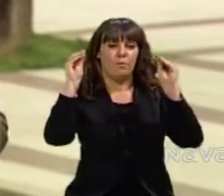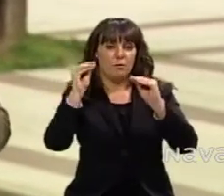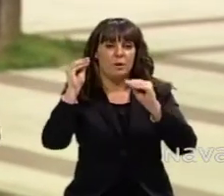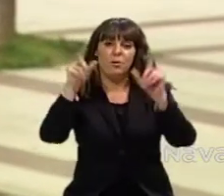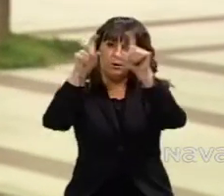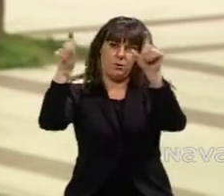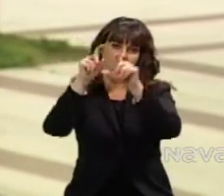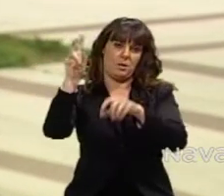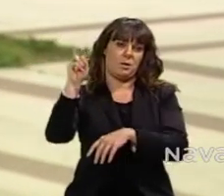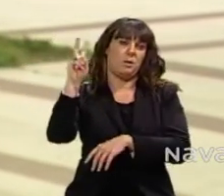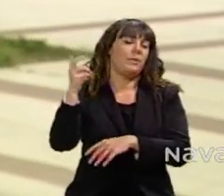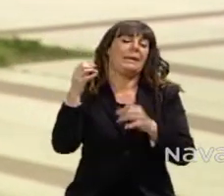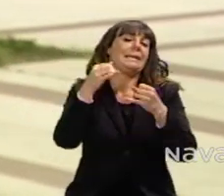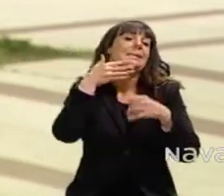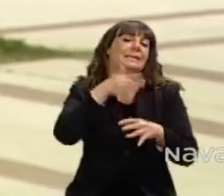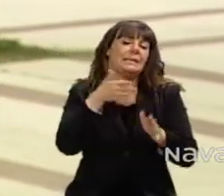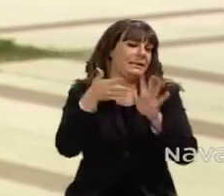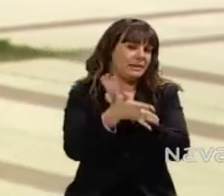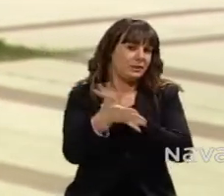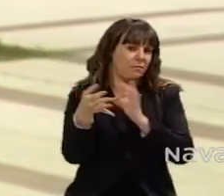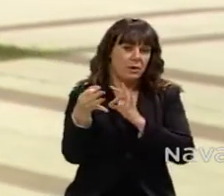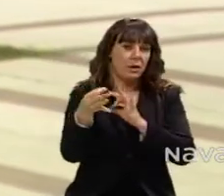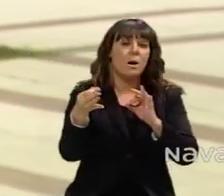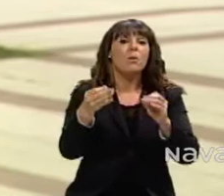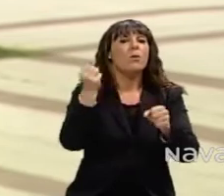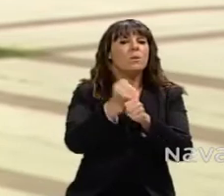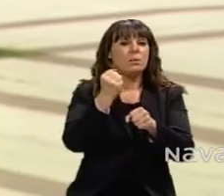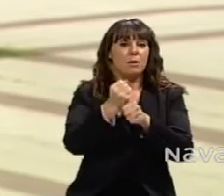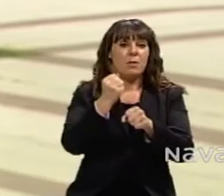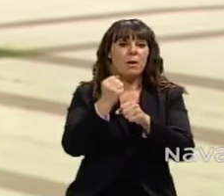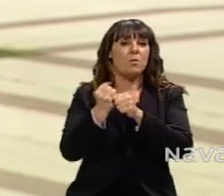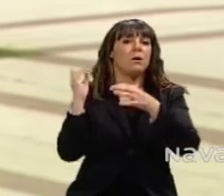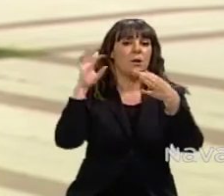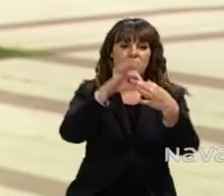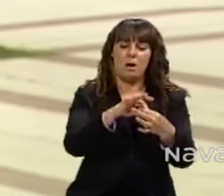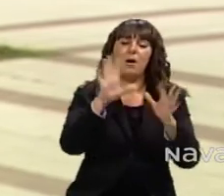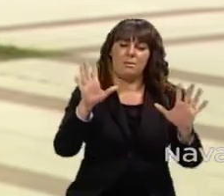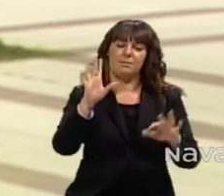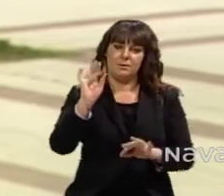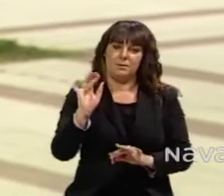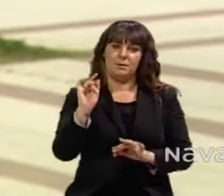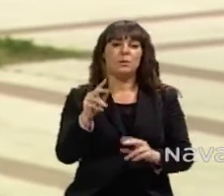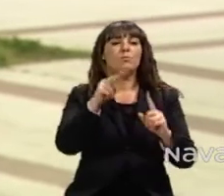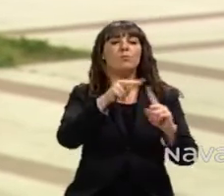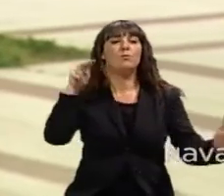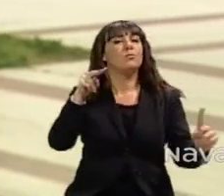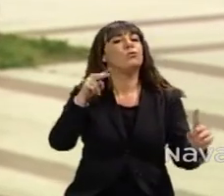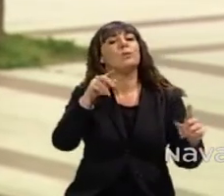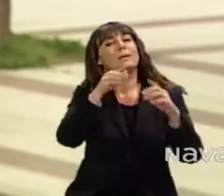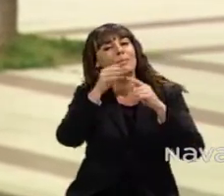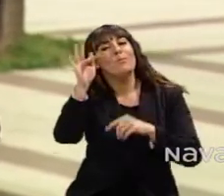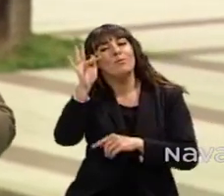Es decir, todo aquello que esté relacionado directamente con el empleo, pero eso sí, os las presentamos desde un punto de vista